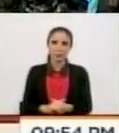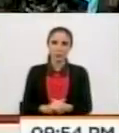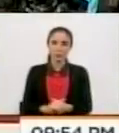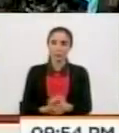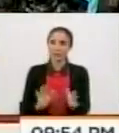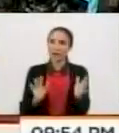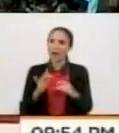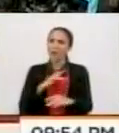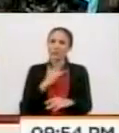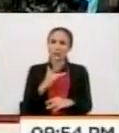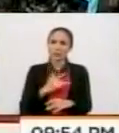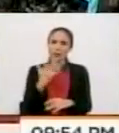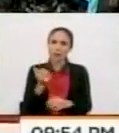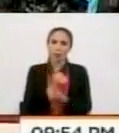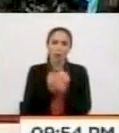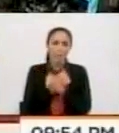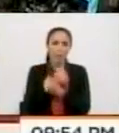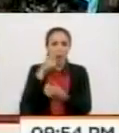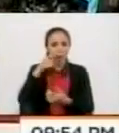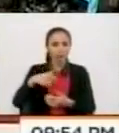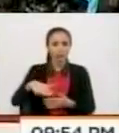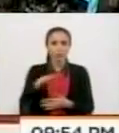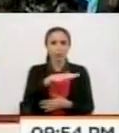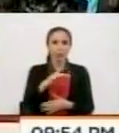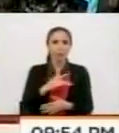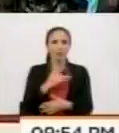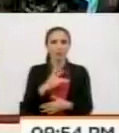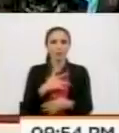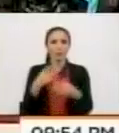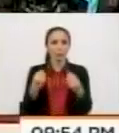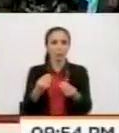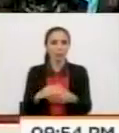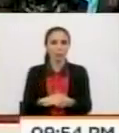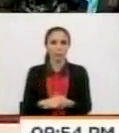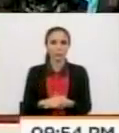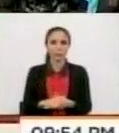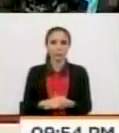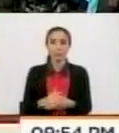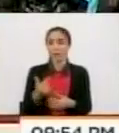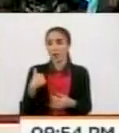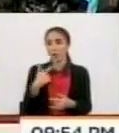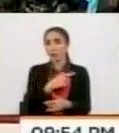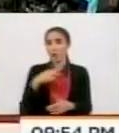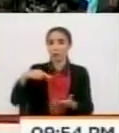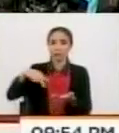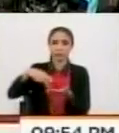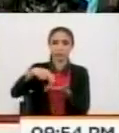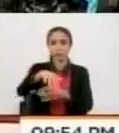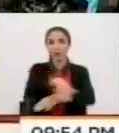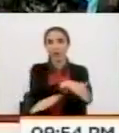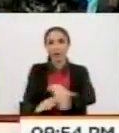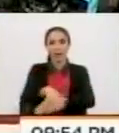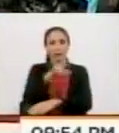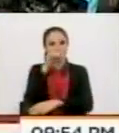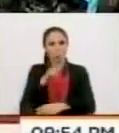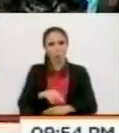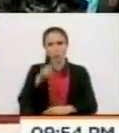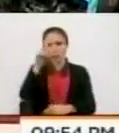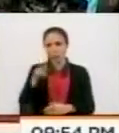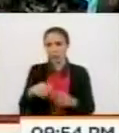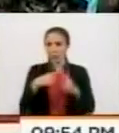presidente. Y uno, usted sabe que a mí me gusta andar en la calle. Yo recuerdo que